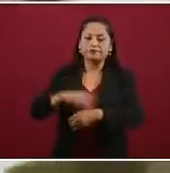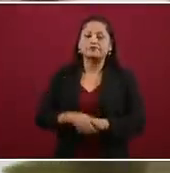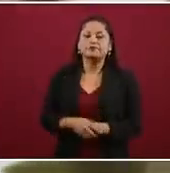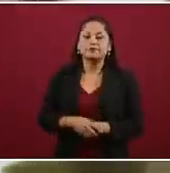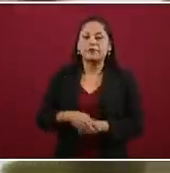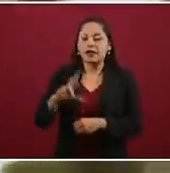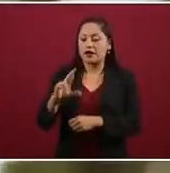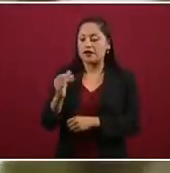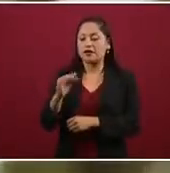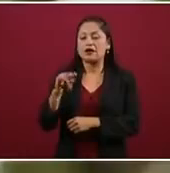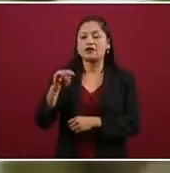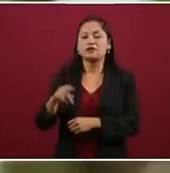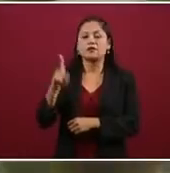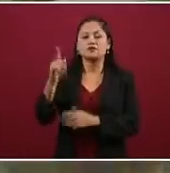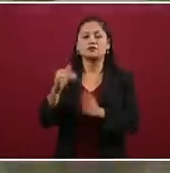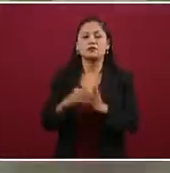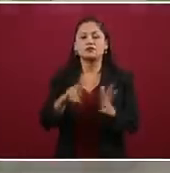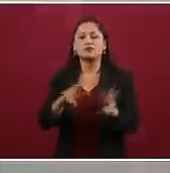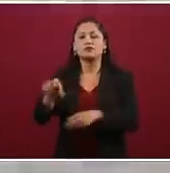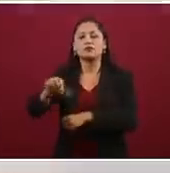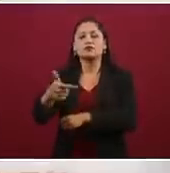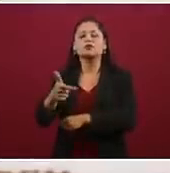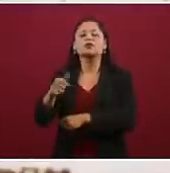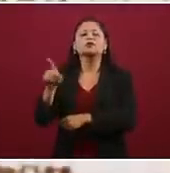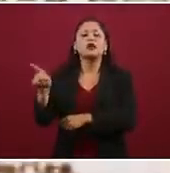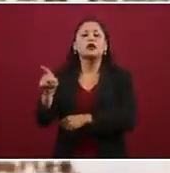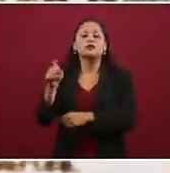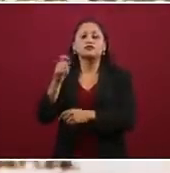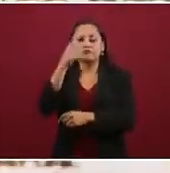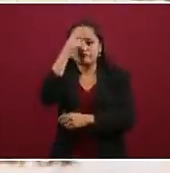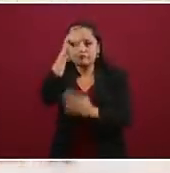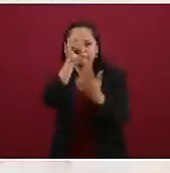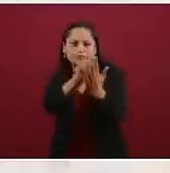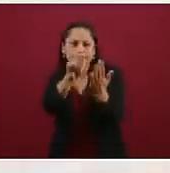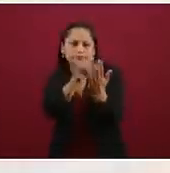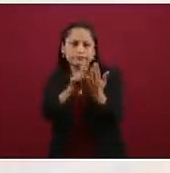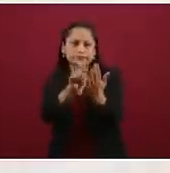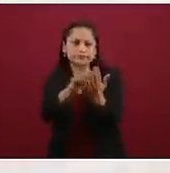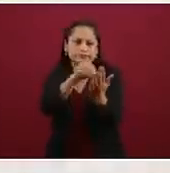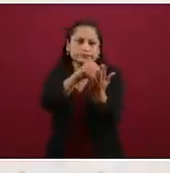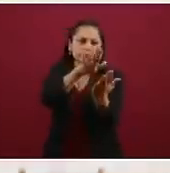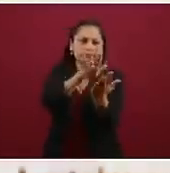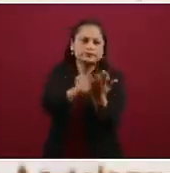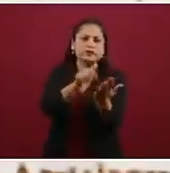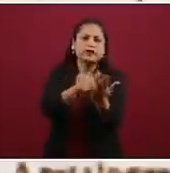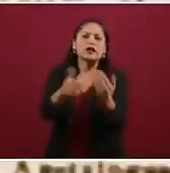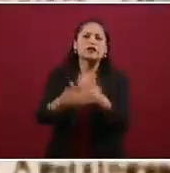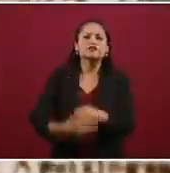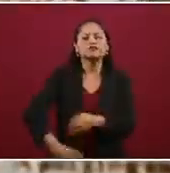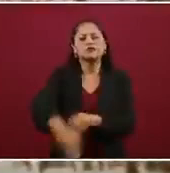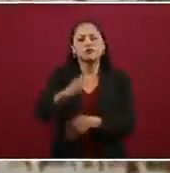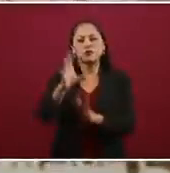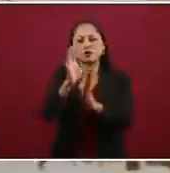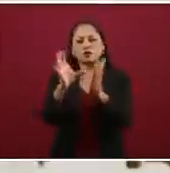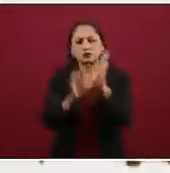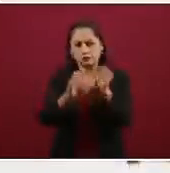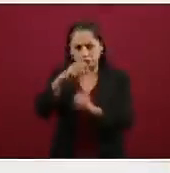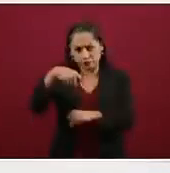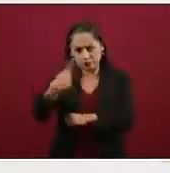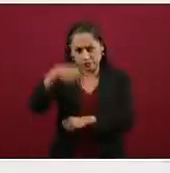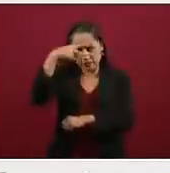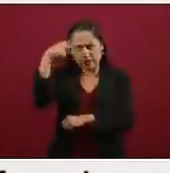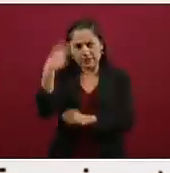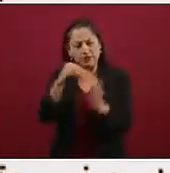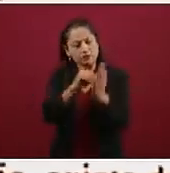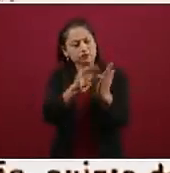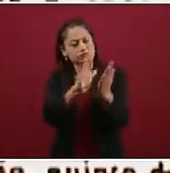autor de Elementos Constitucionales, documento que expresa los lineamientos para una futura constitución en México, las cuales se